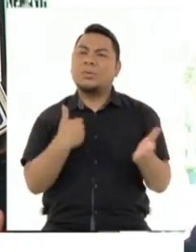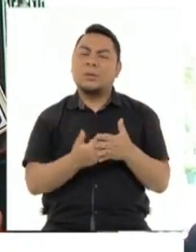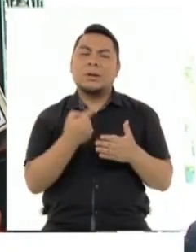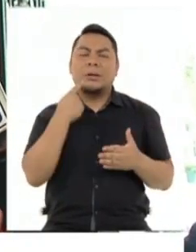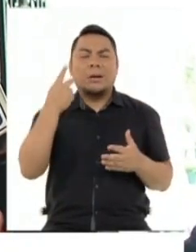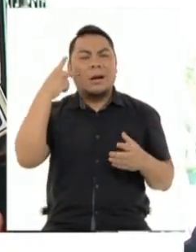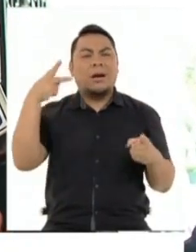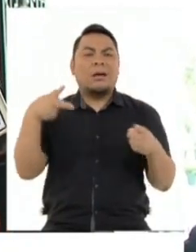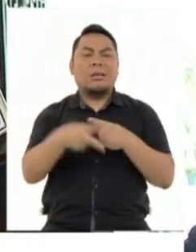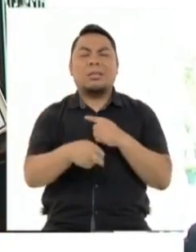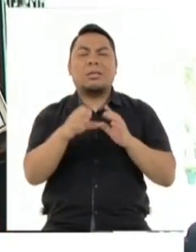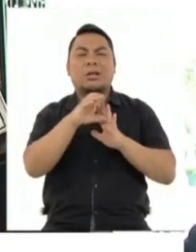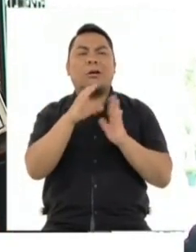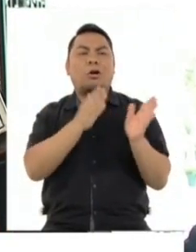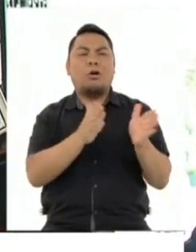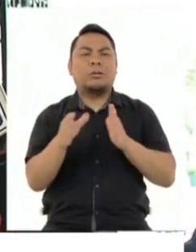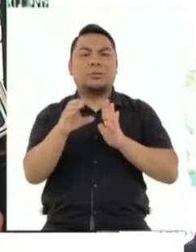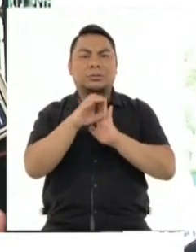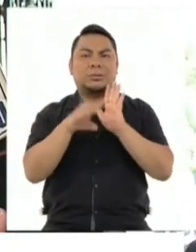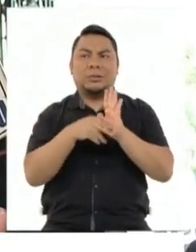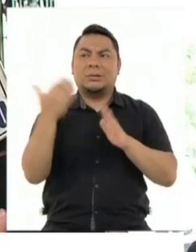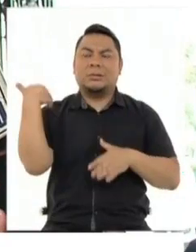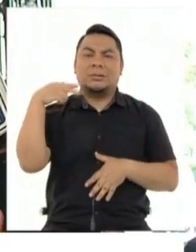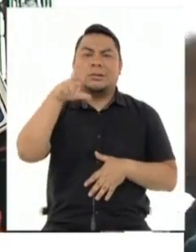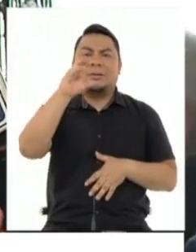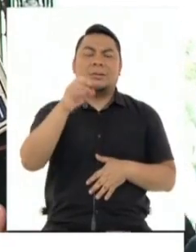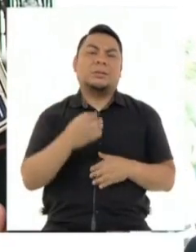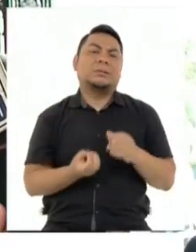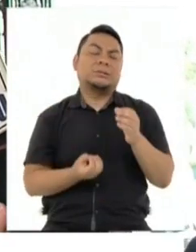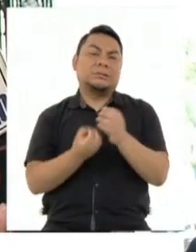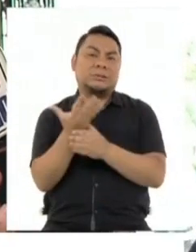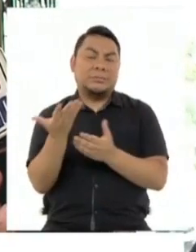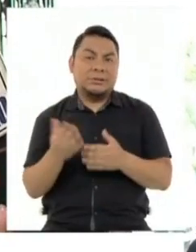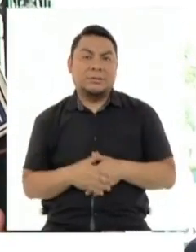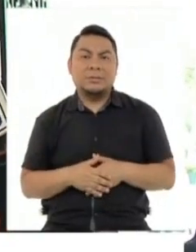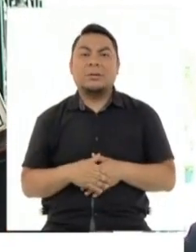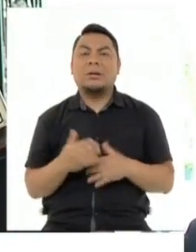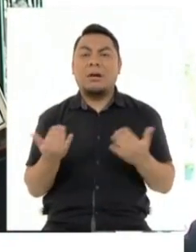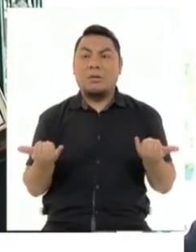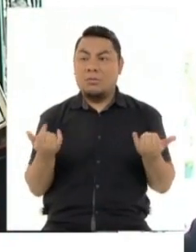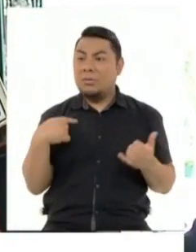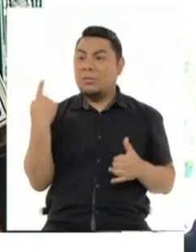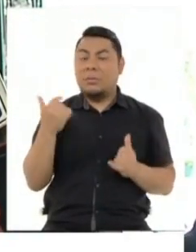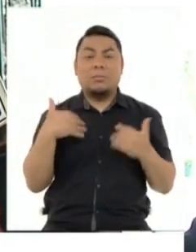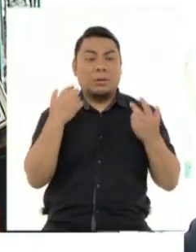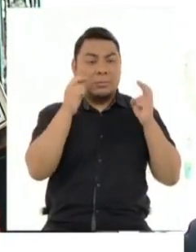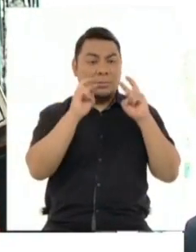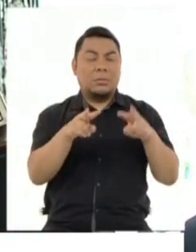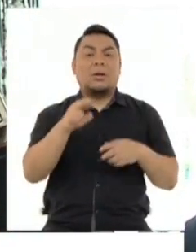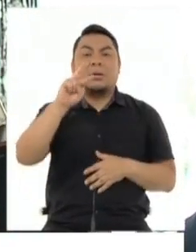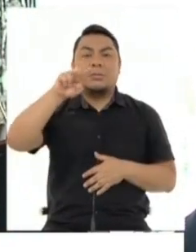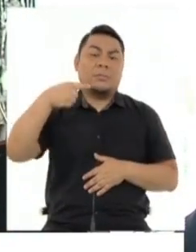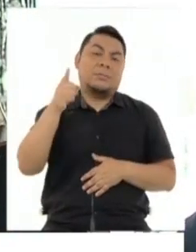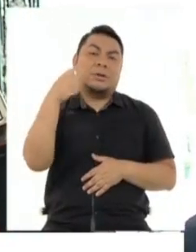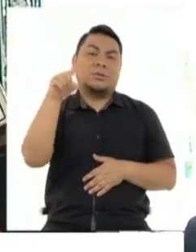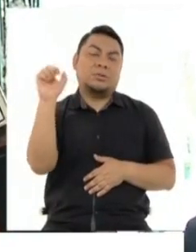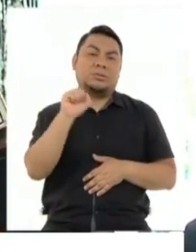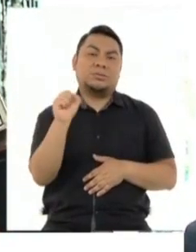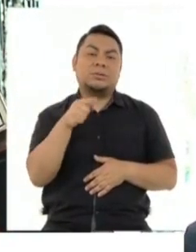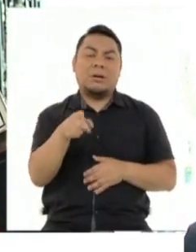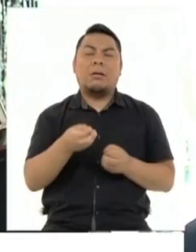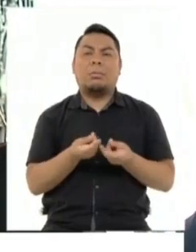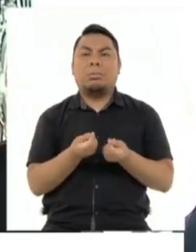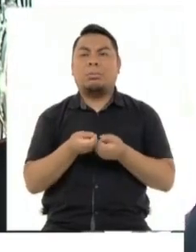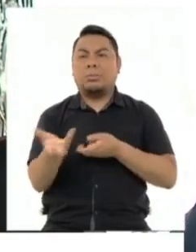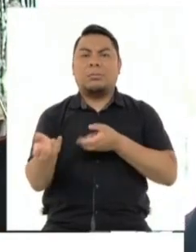del orden constitucional día 30 de septiembre. Eso lo podemos ver plasmado en los 2.000 millones de soles que se están